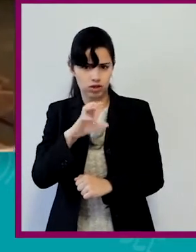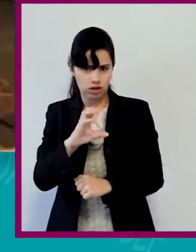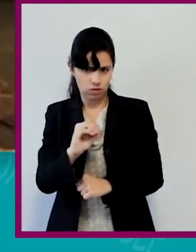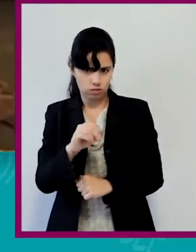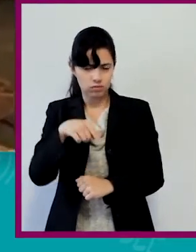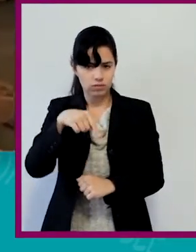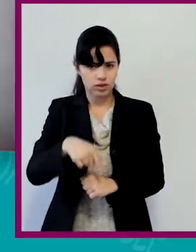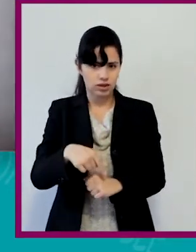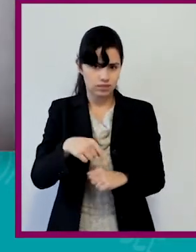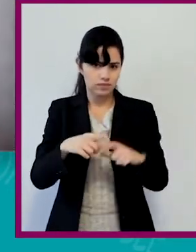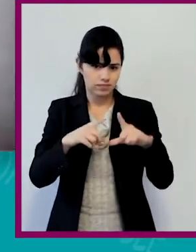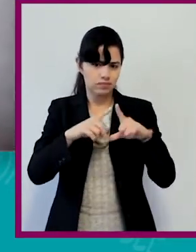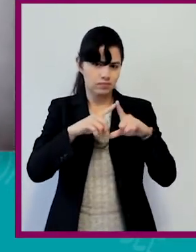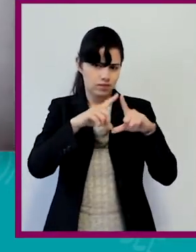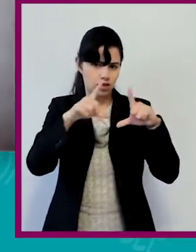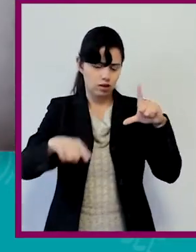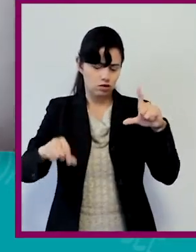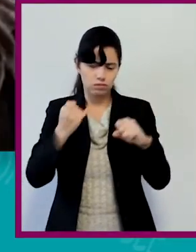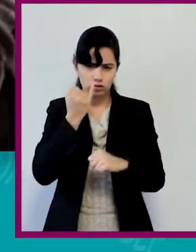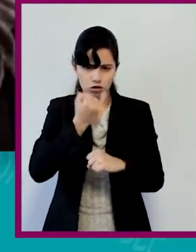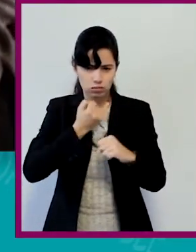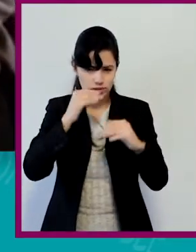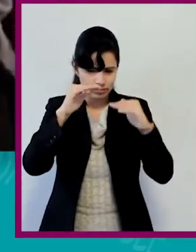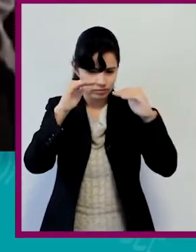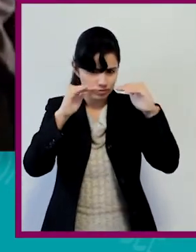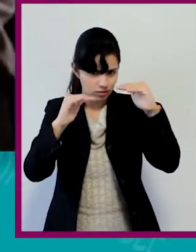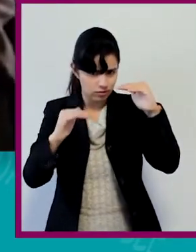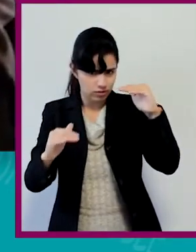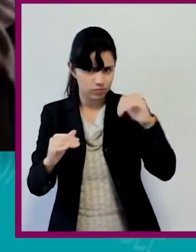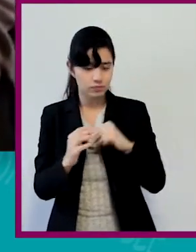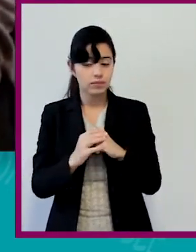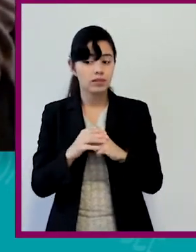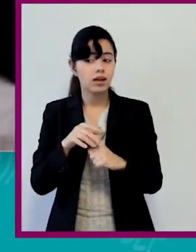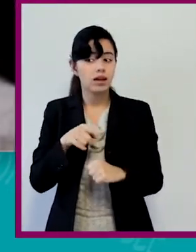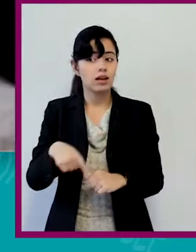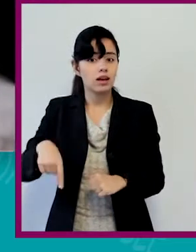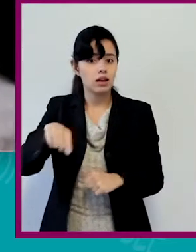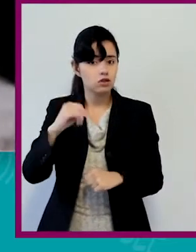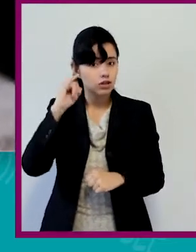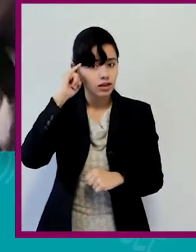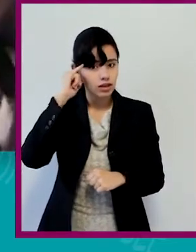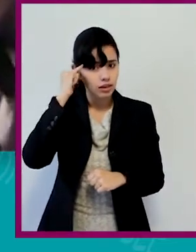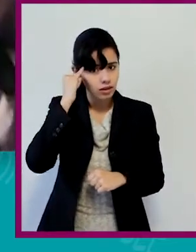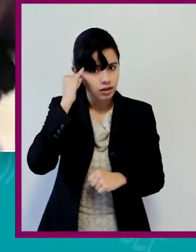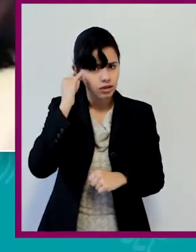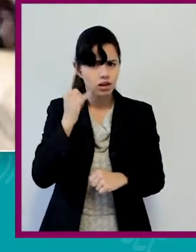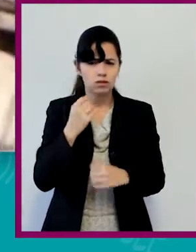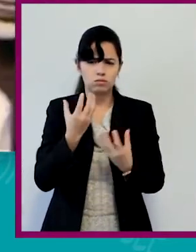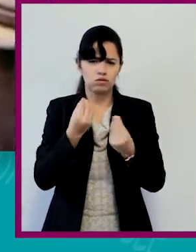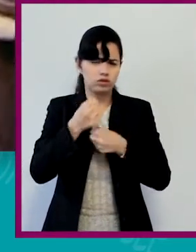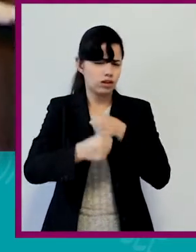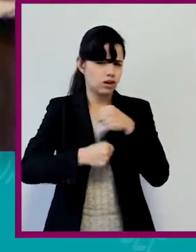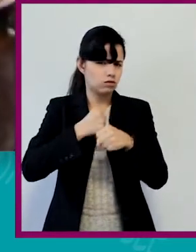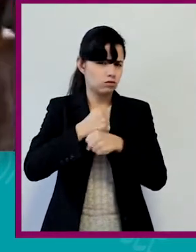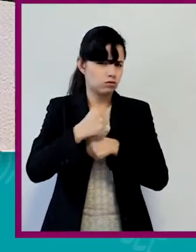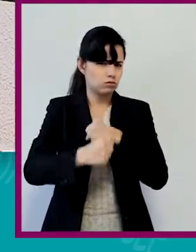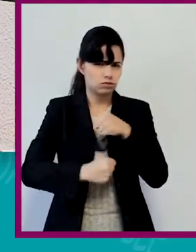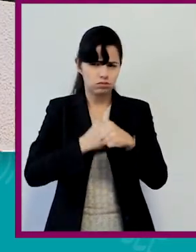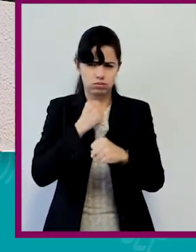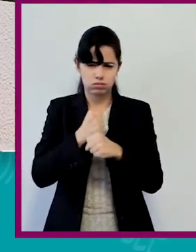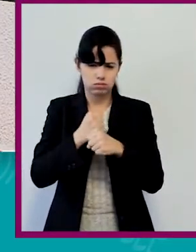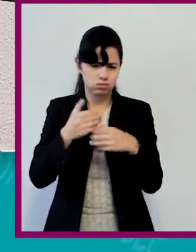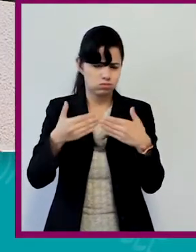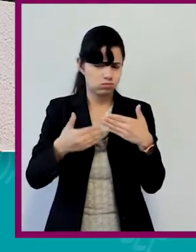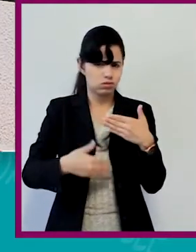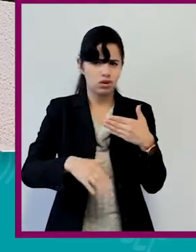van bajando en número. La presencia indígena permaneció durante muchos siglos en todo el país, permanece todavía, pero